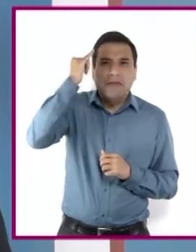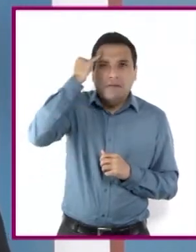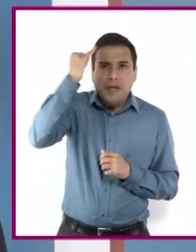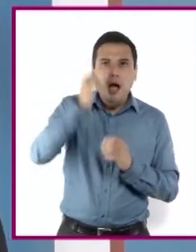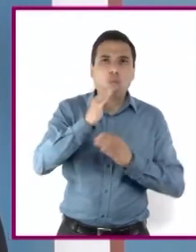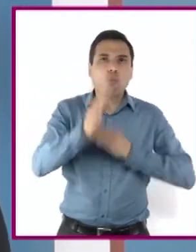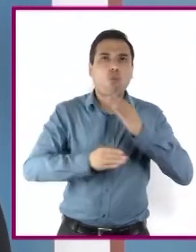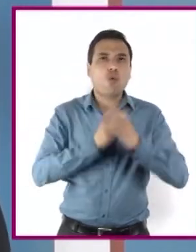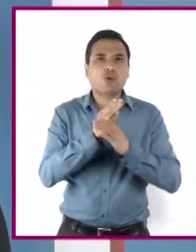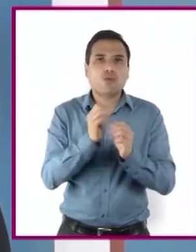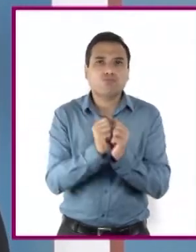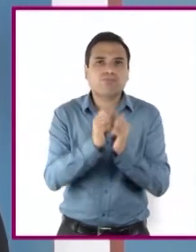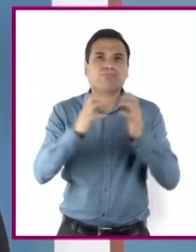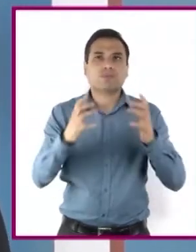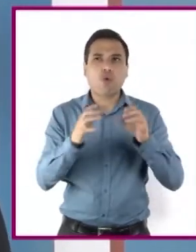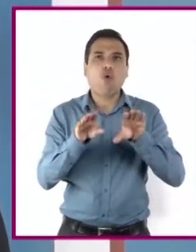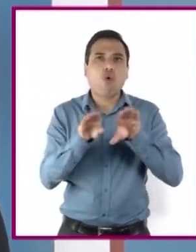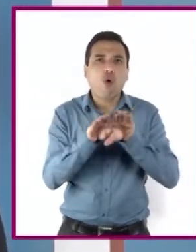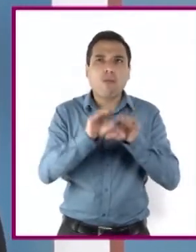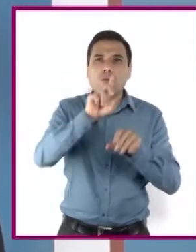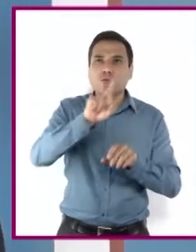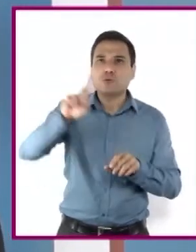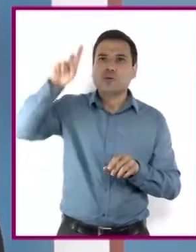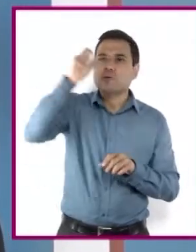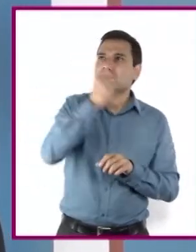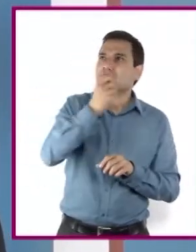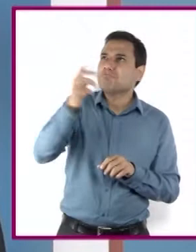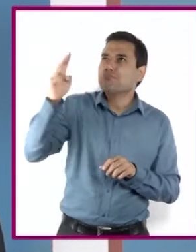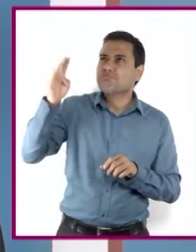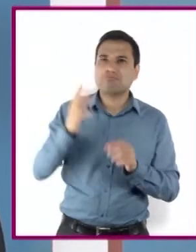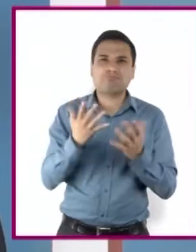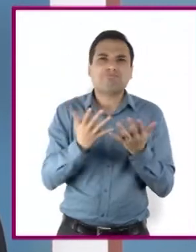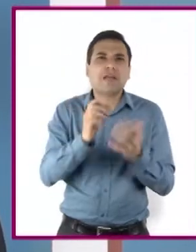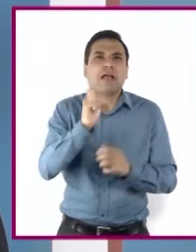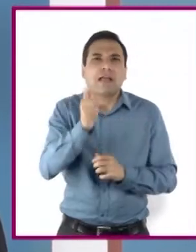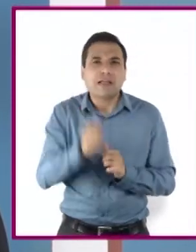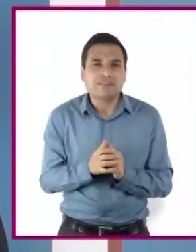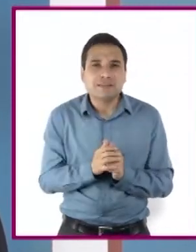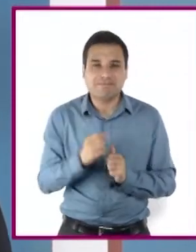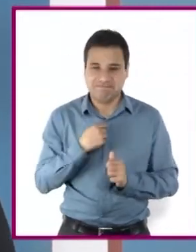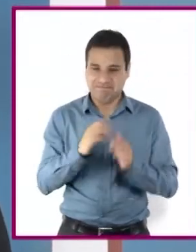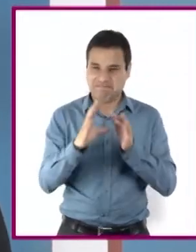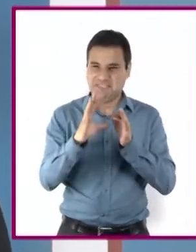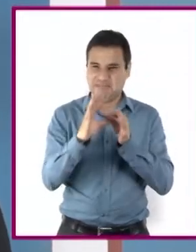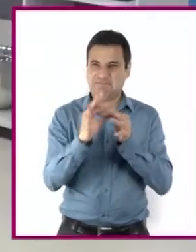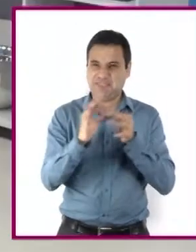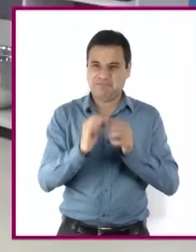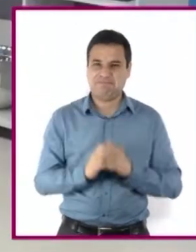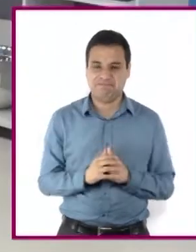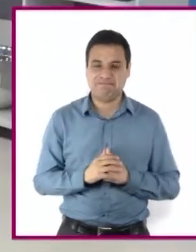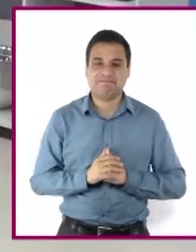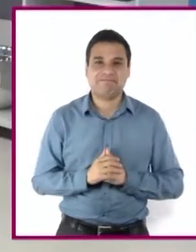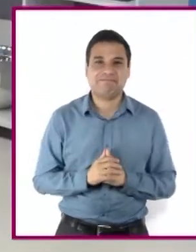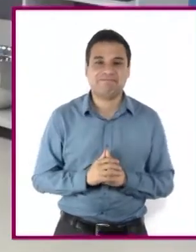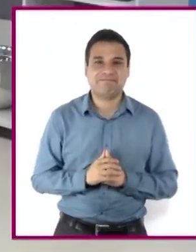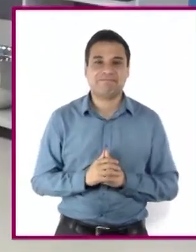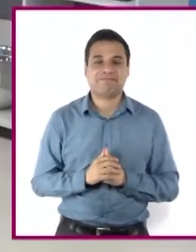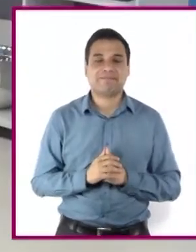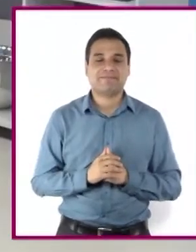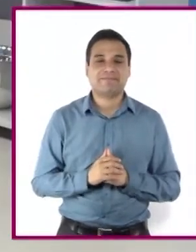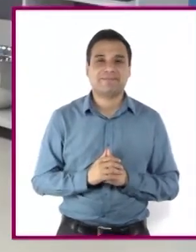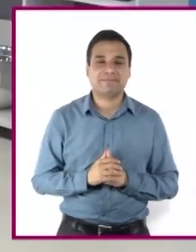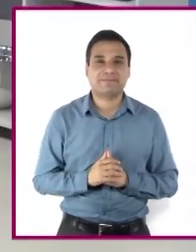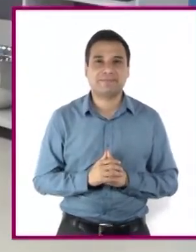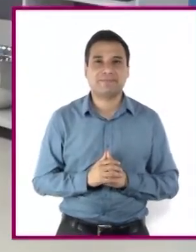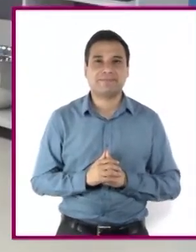de los dioses y la del propio ser humano, a través del análisis de sus principales mitos. De esta